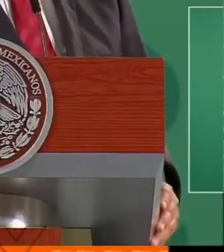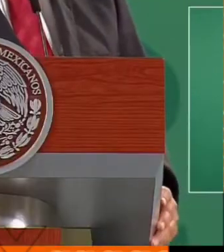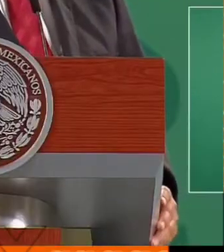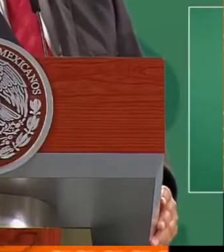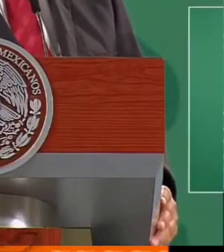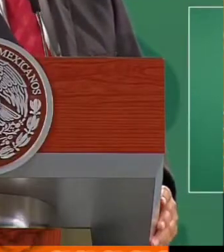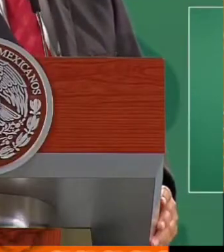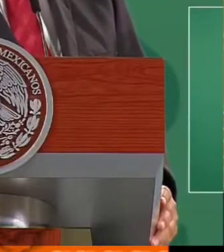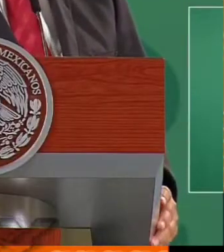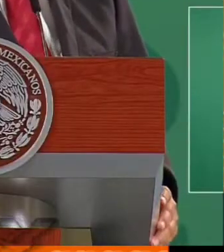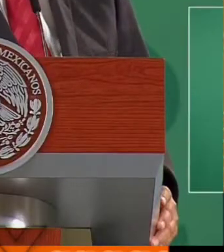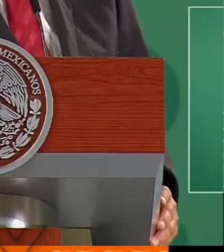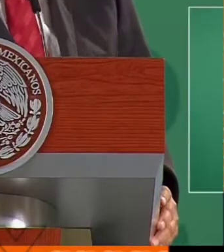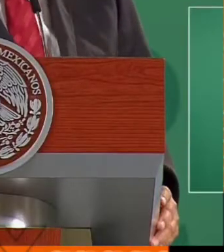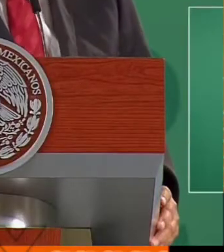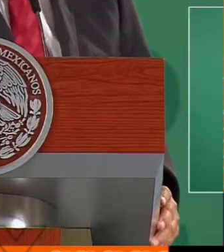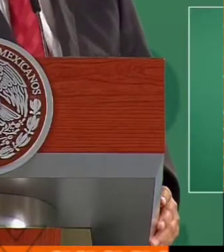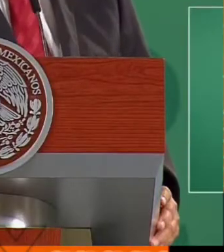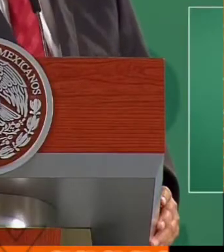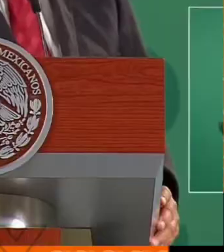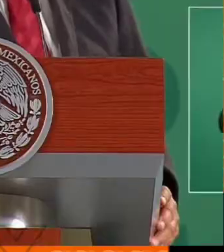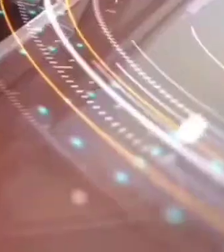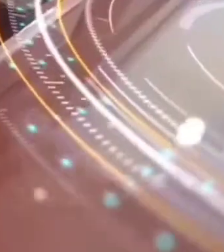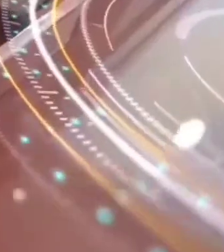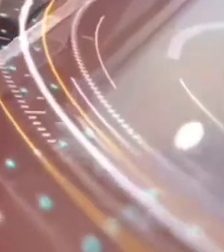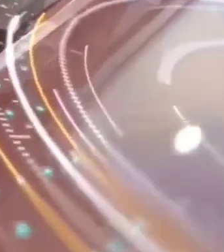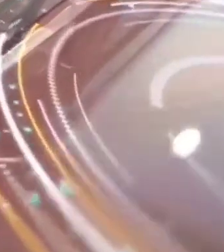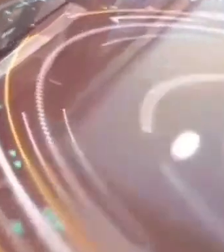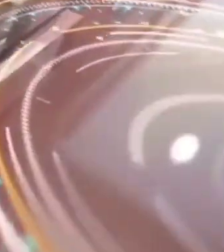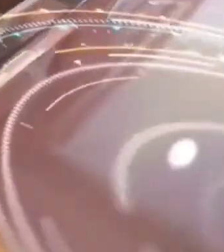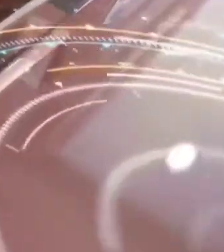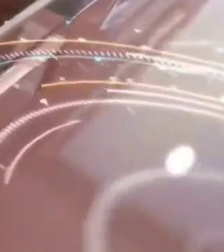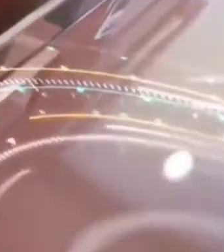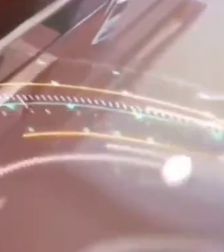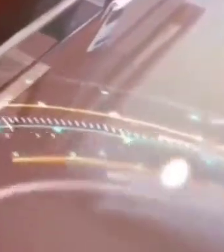aprobarse por los jueces los amparos.